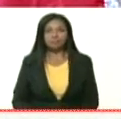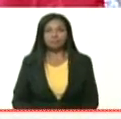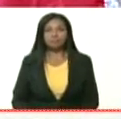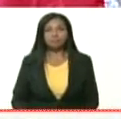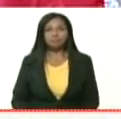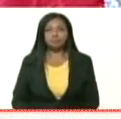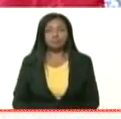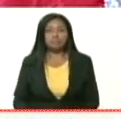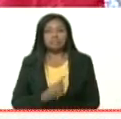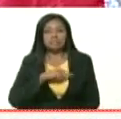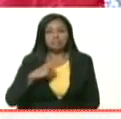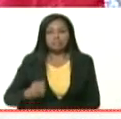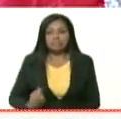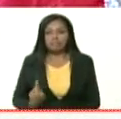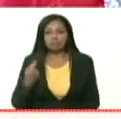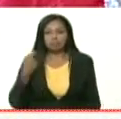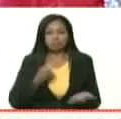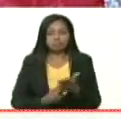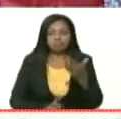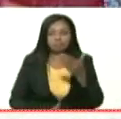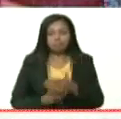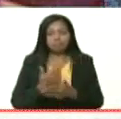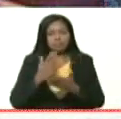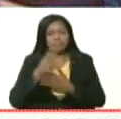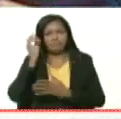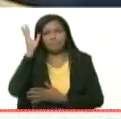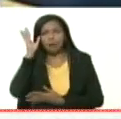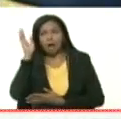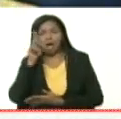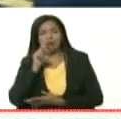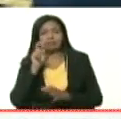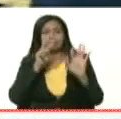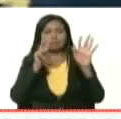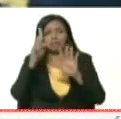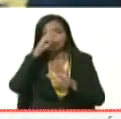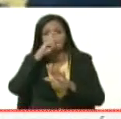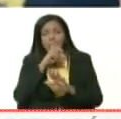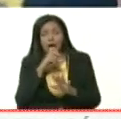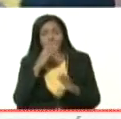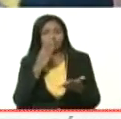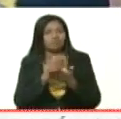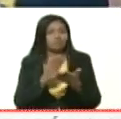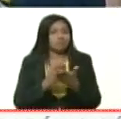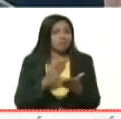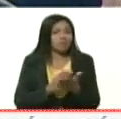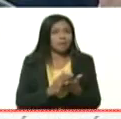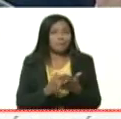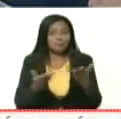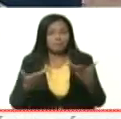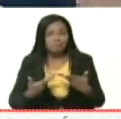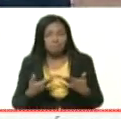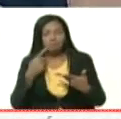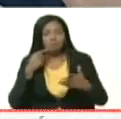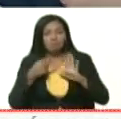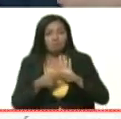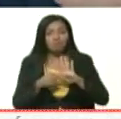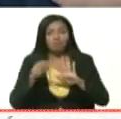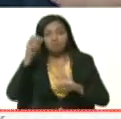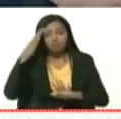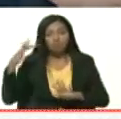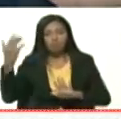China siempre ha aportado grandes ideas en estos 70 años para reflejar sus